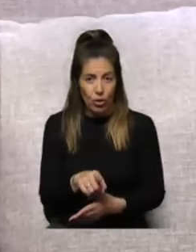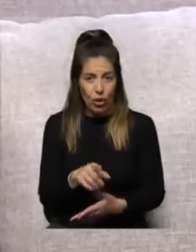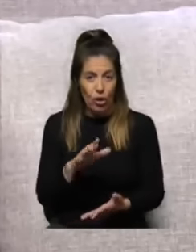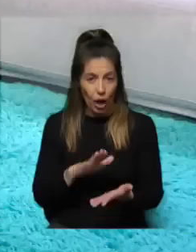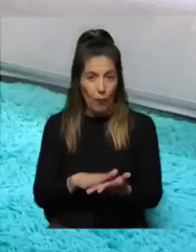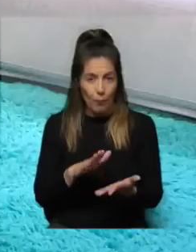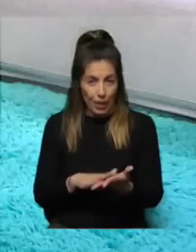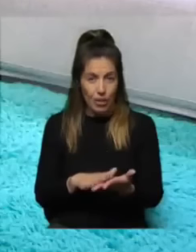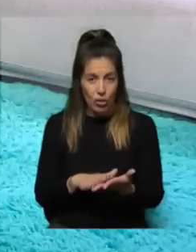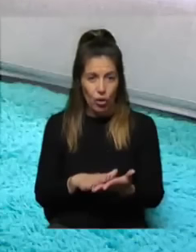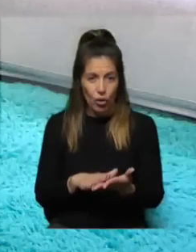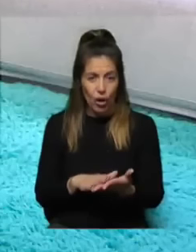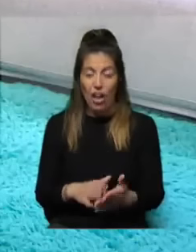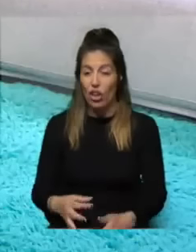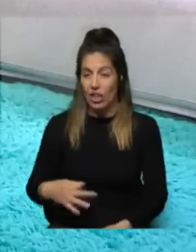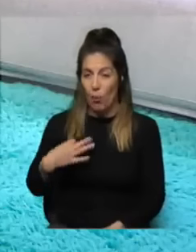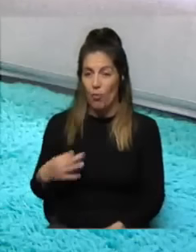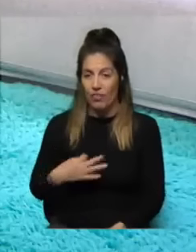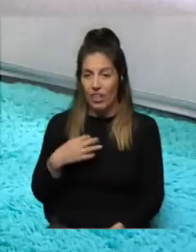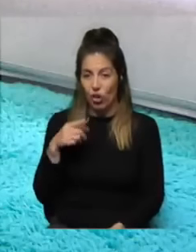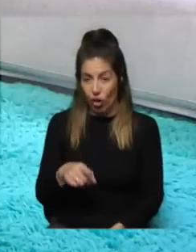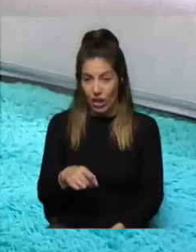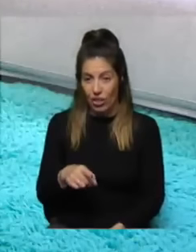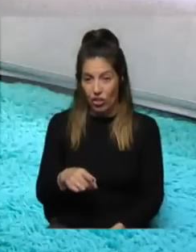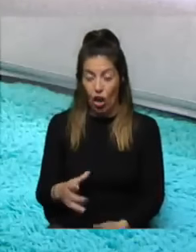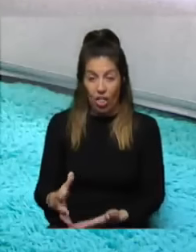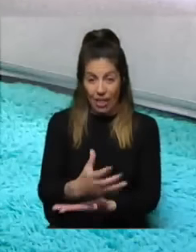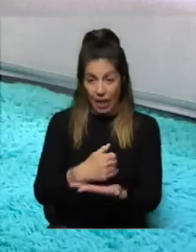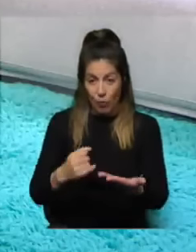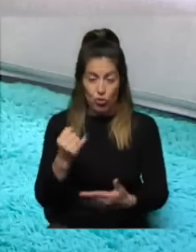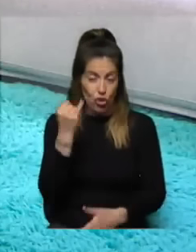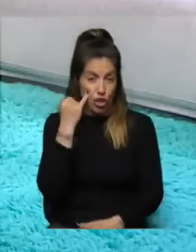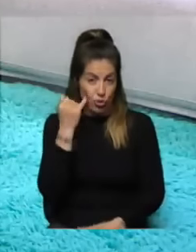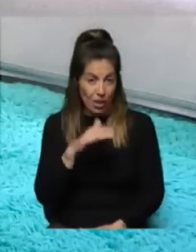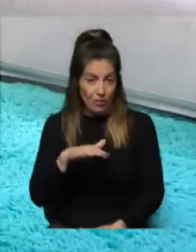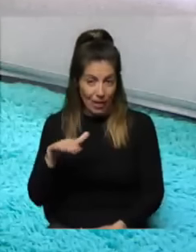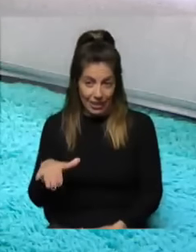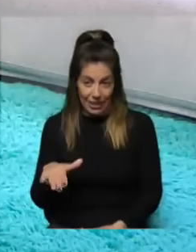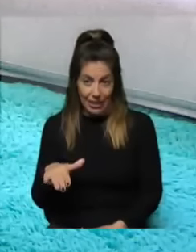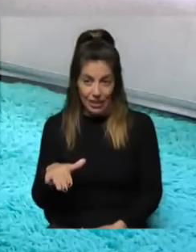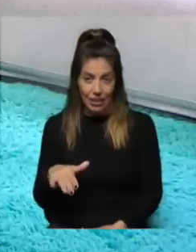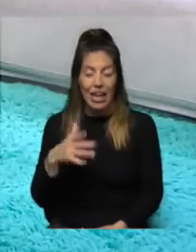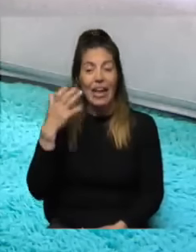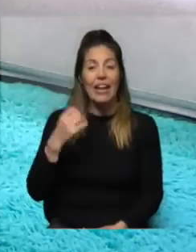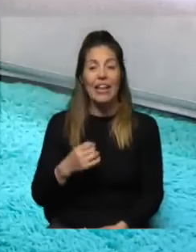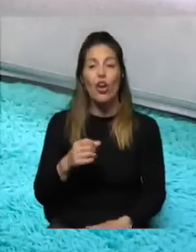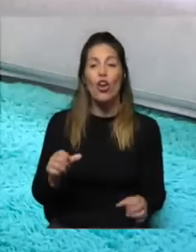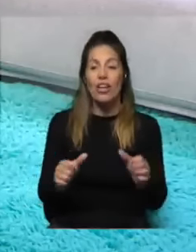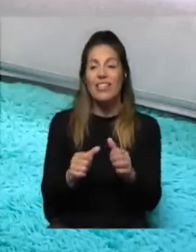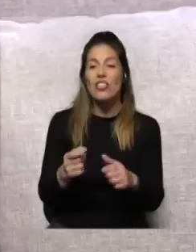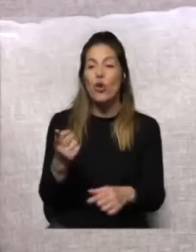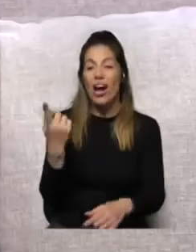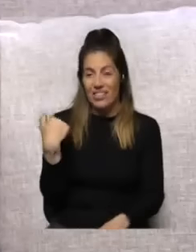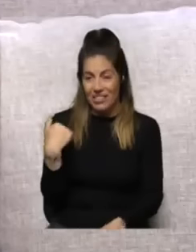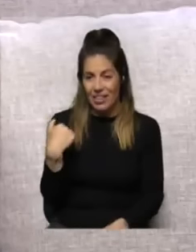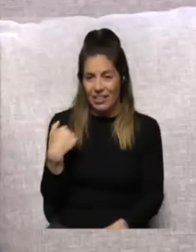con respecto a lo que estamos viviendo con este caso de abuso sexual infantil? Creo que lo que sucedió en el día de ayer